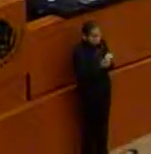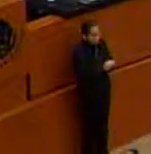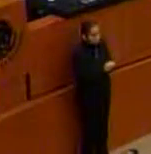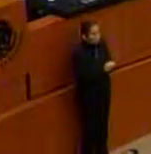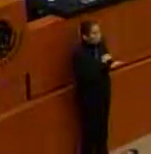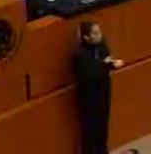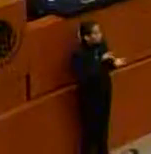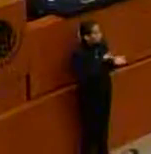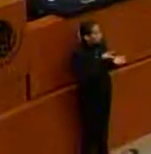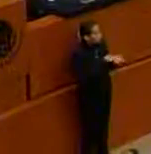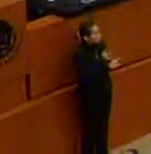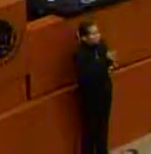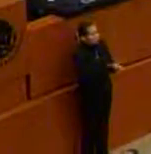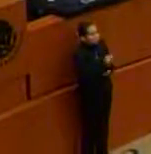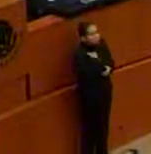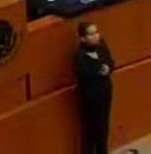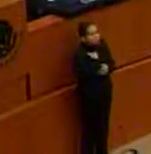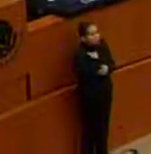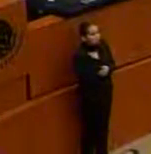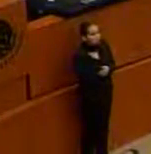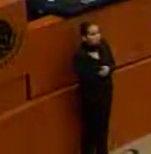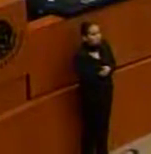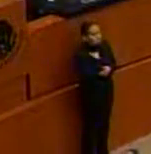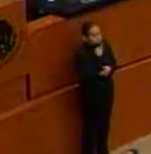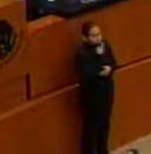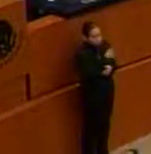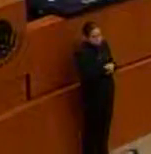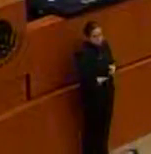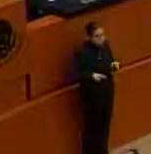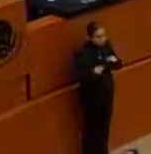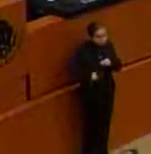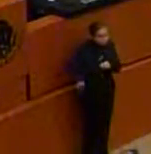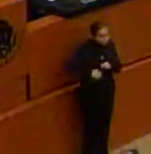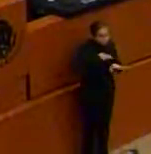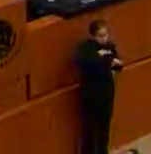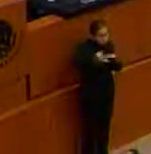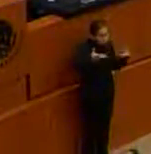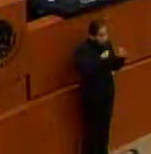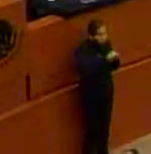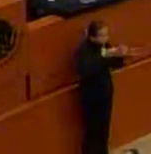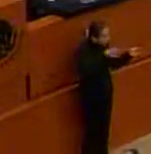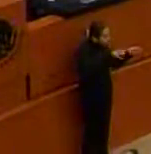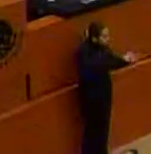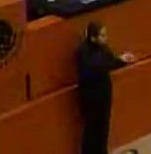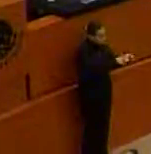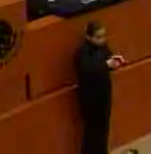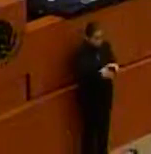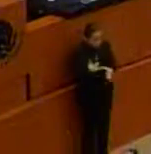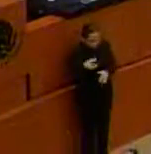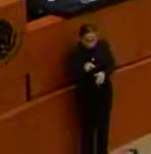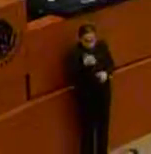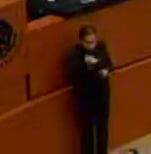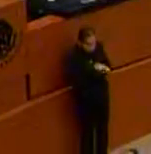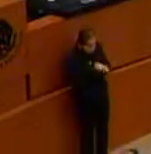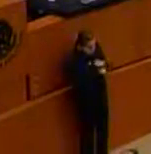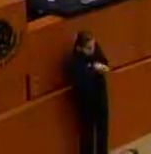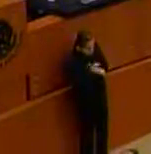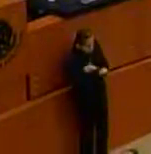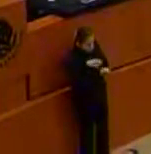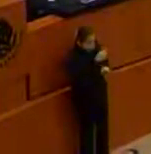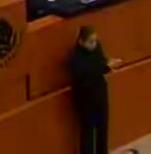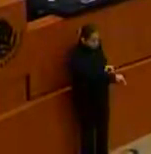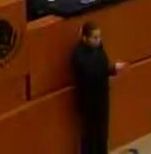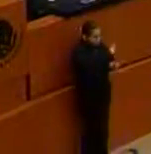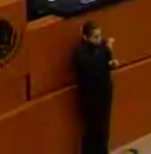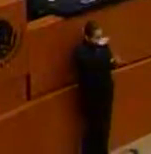financieros, y leo, se dijo que el gobierno trabajará con las comunidades, los investigadores